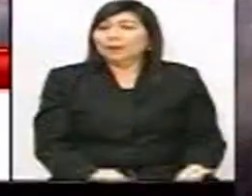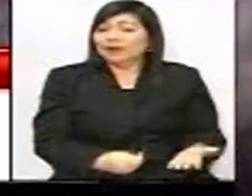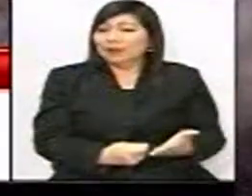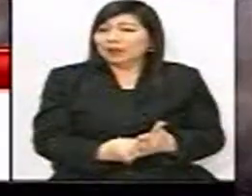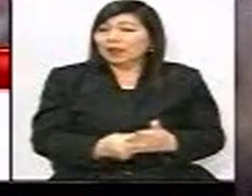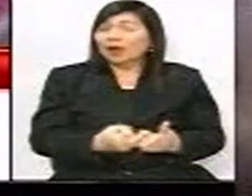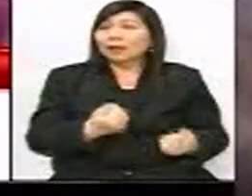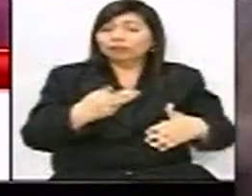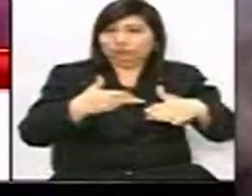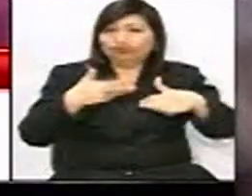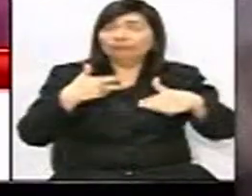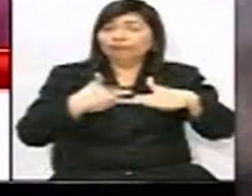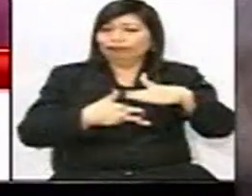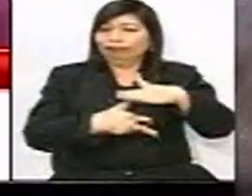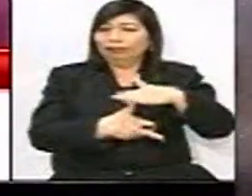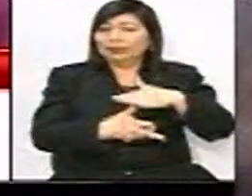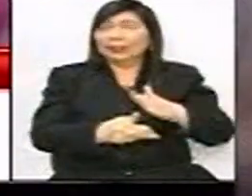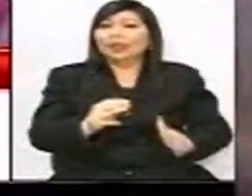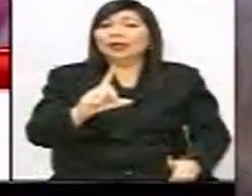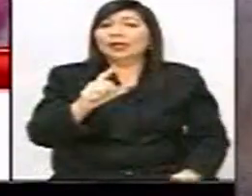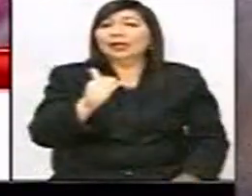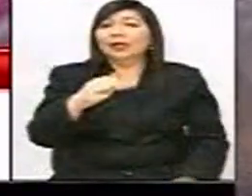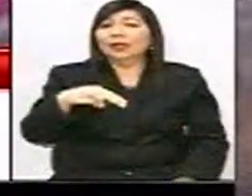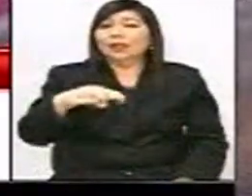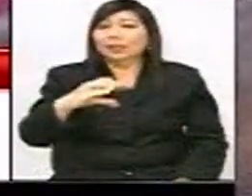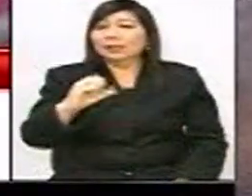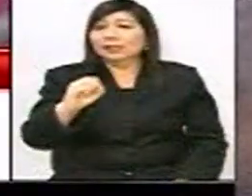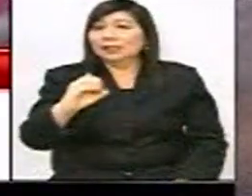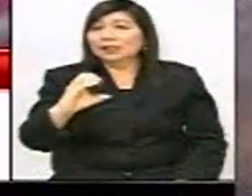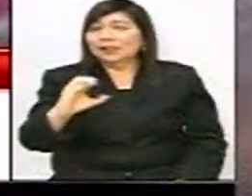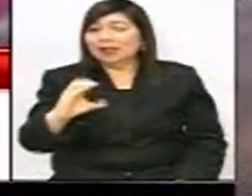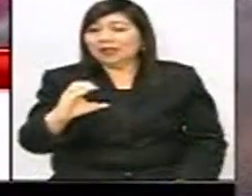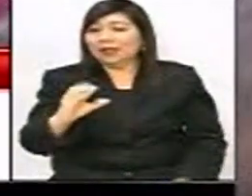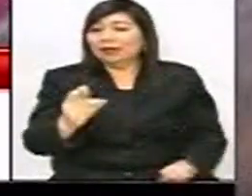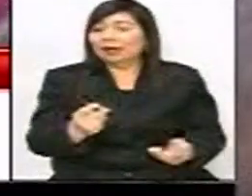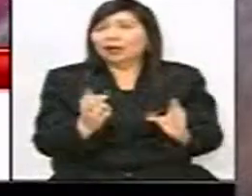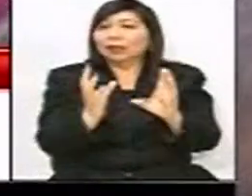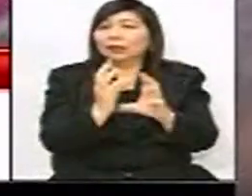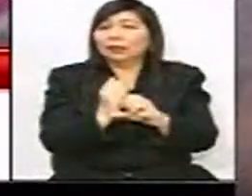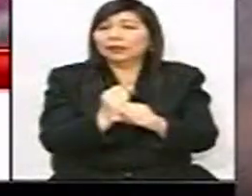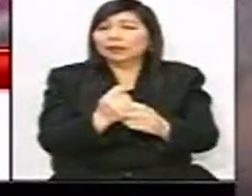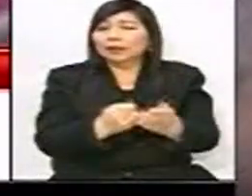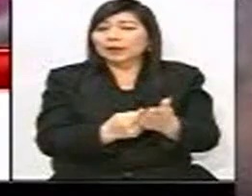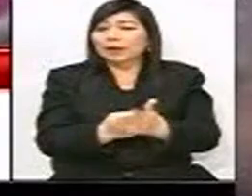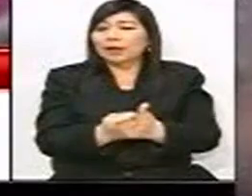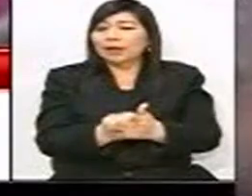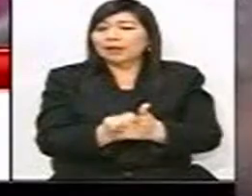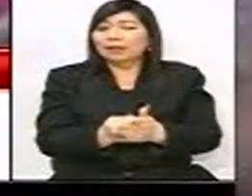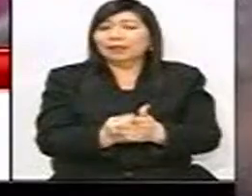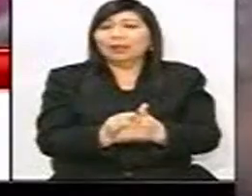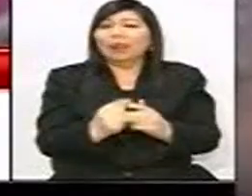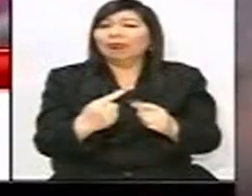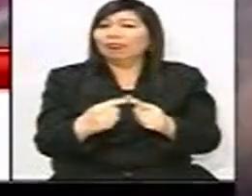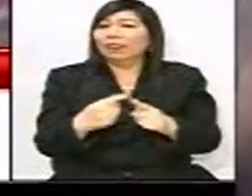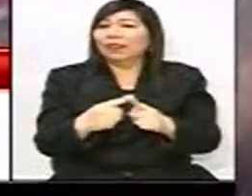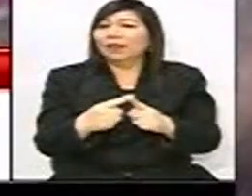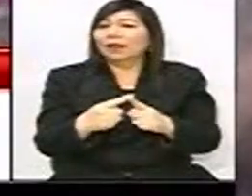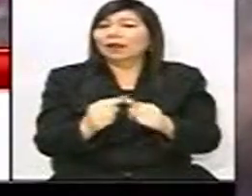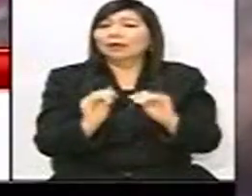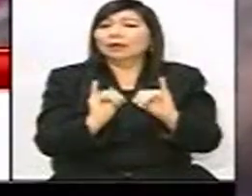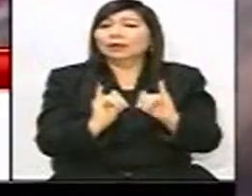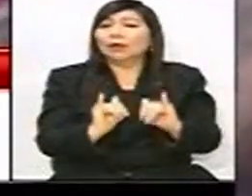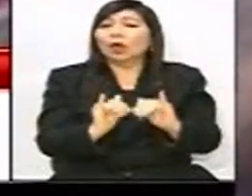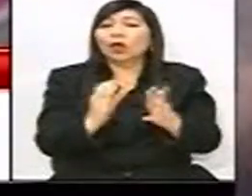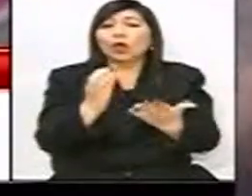del peaje, el concesionario LANSAC viene aplicando la fórmula de reajuste de tarifa en forma distinta